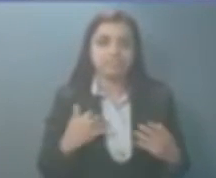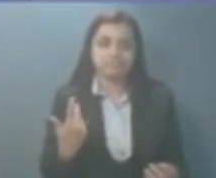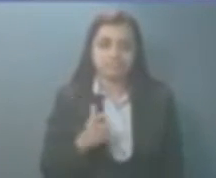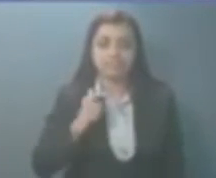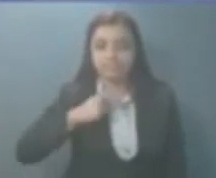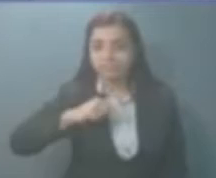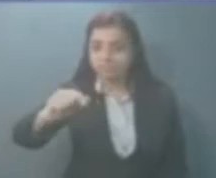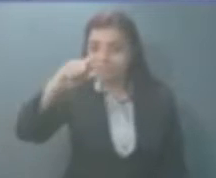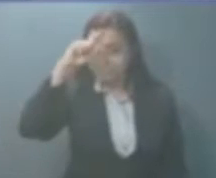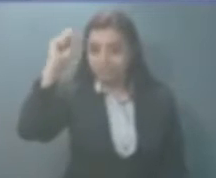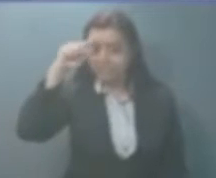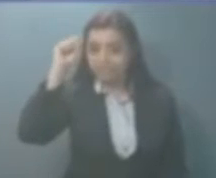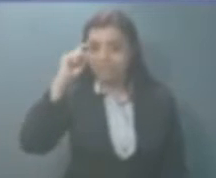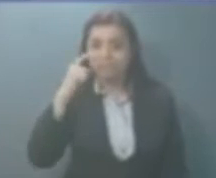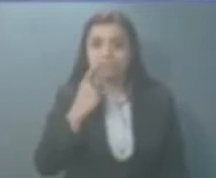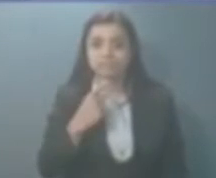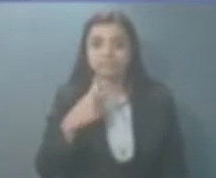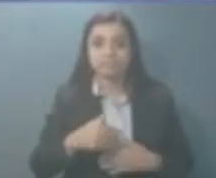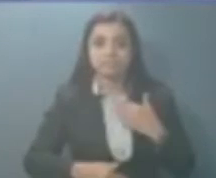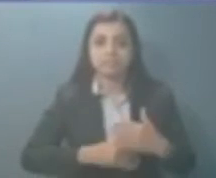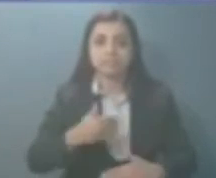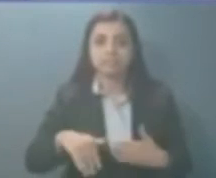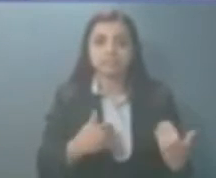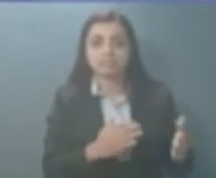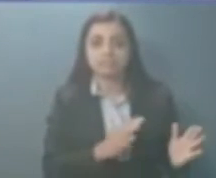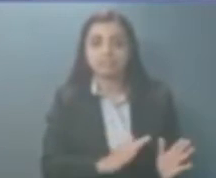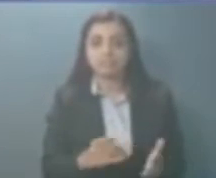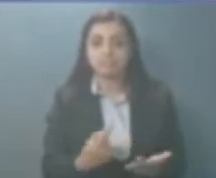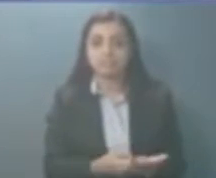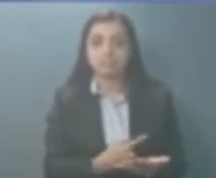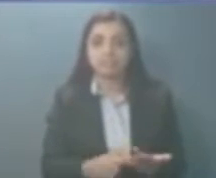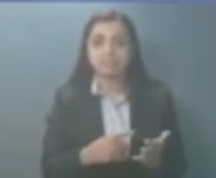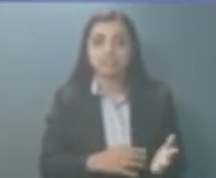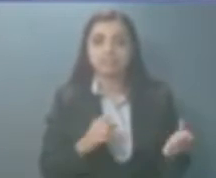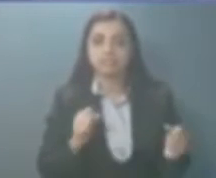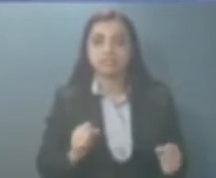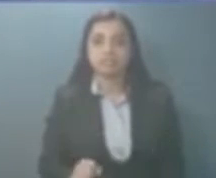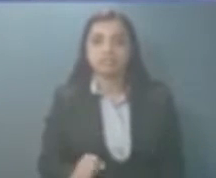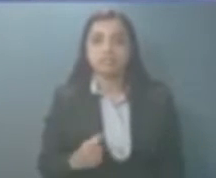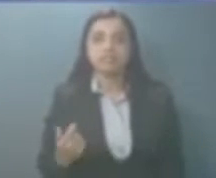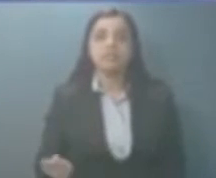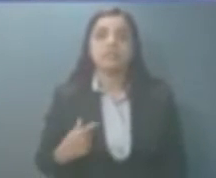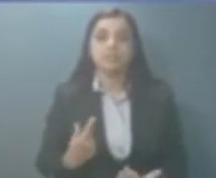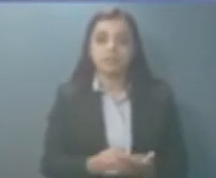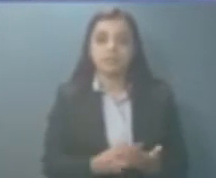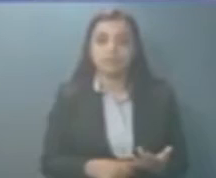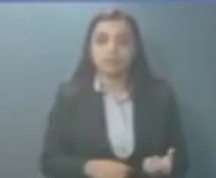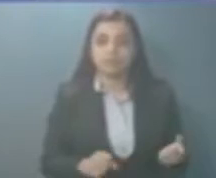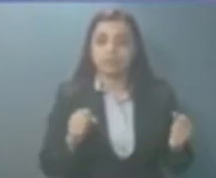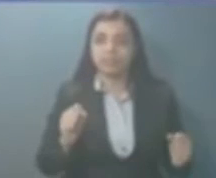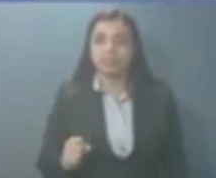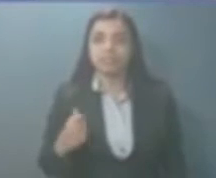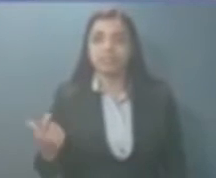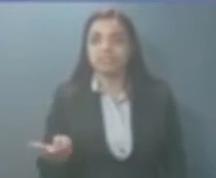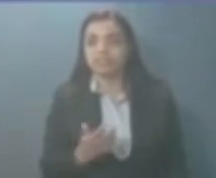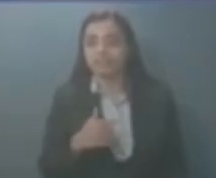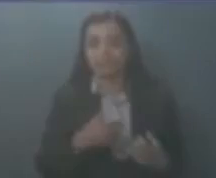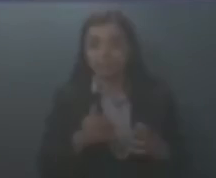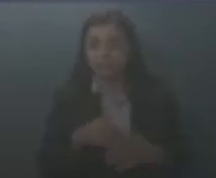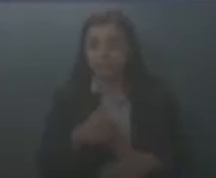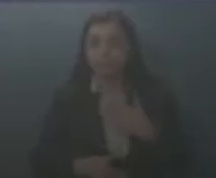trabajado 3 procesos muy importantes con el objetivo de facilitar